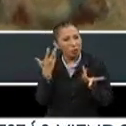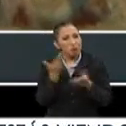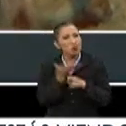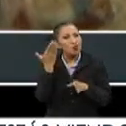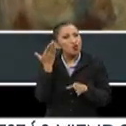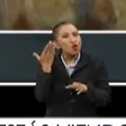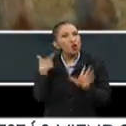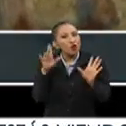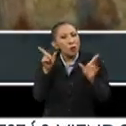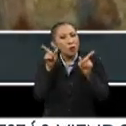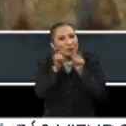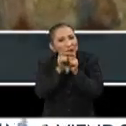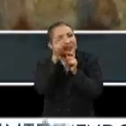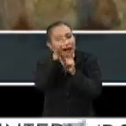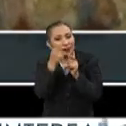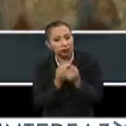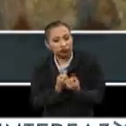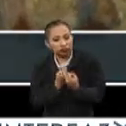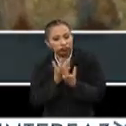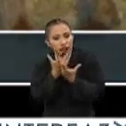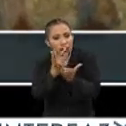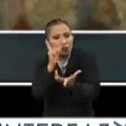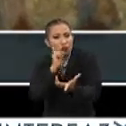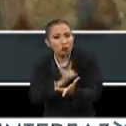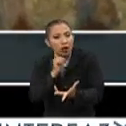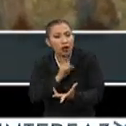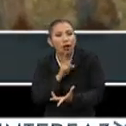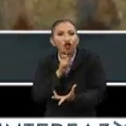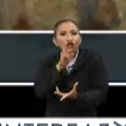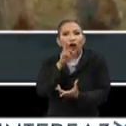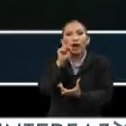muy sintético de esta pasión también que inundaba